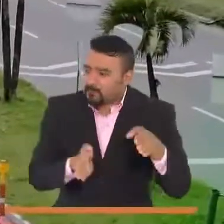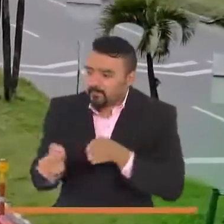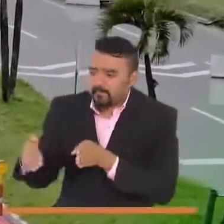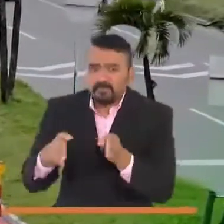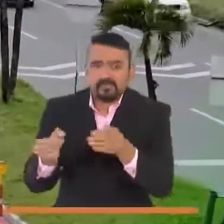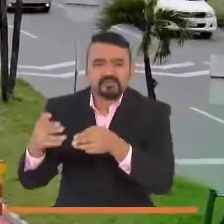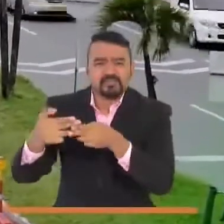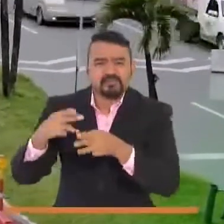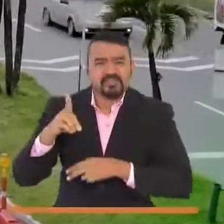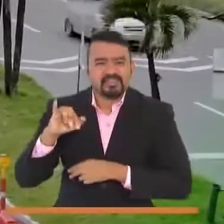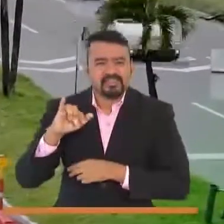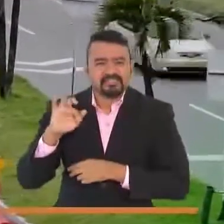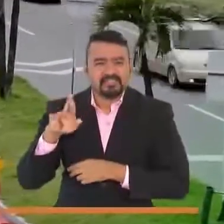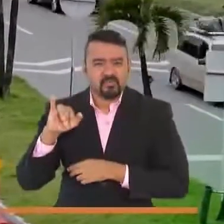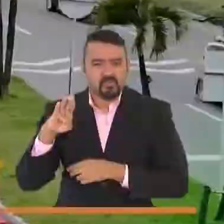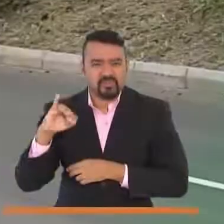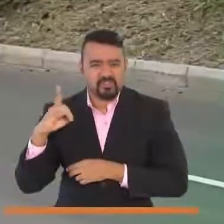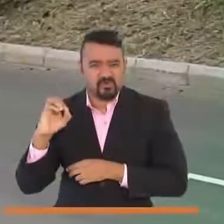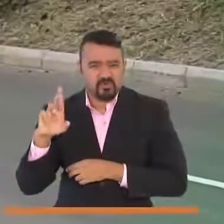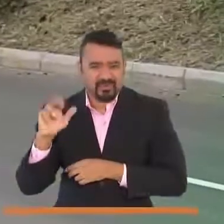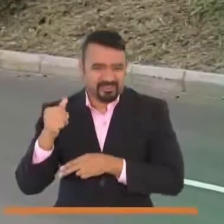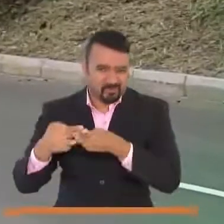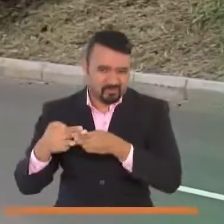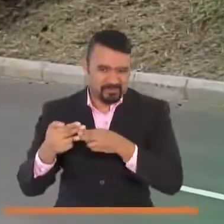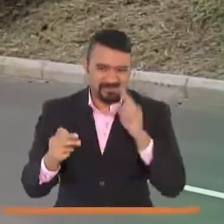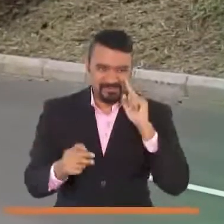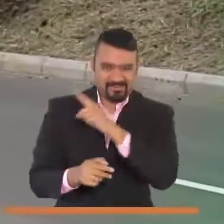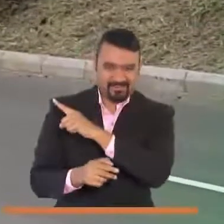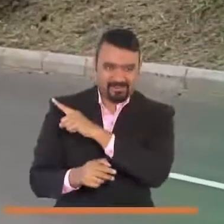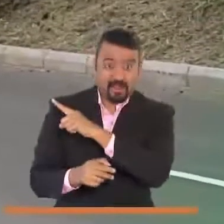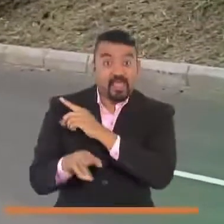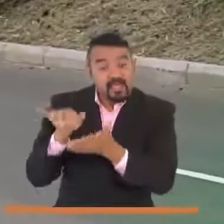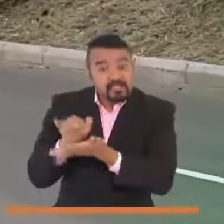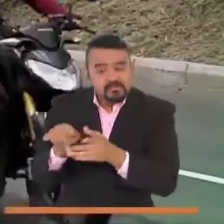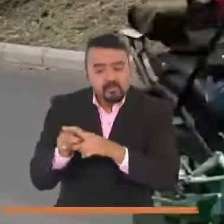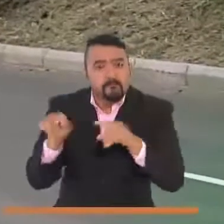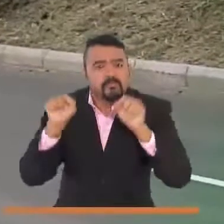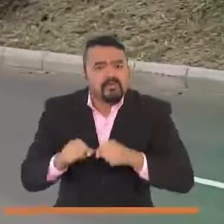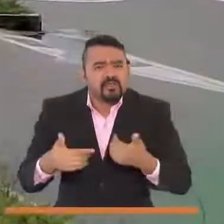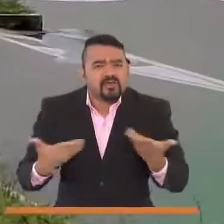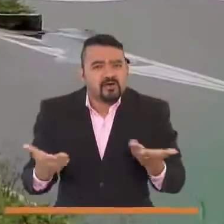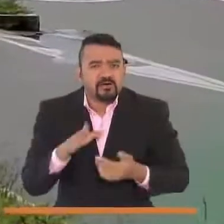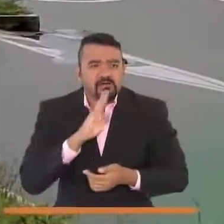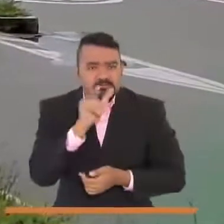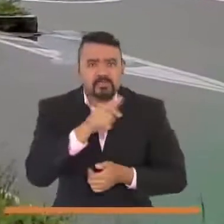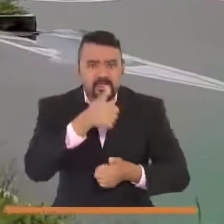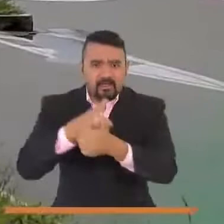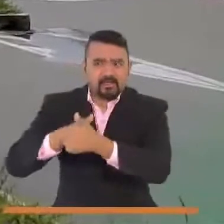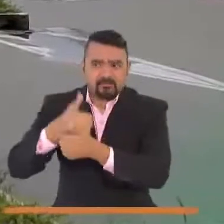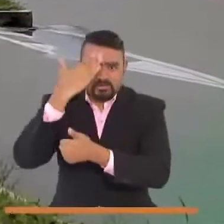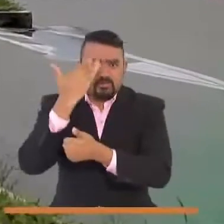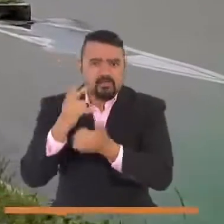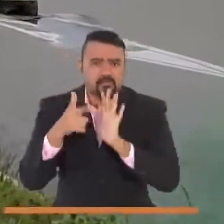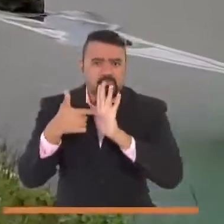un corredor vial con un alto impacto en la movilidad regional. Este proyecto busca conectar a nuestros ciudadanos y mejorar la infraestructura vial